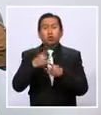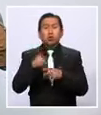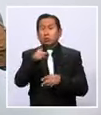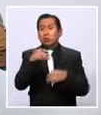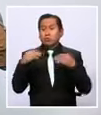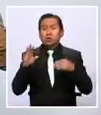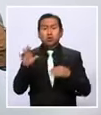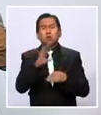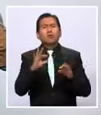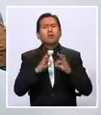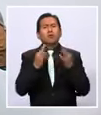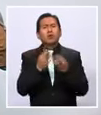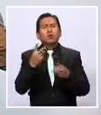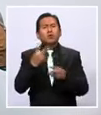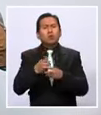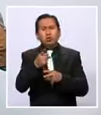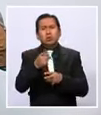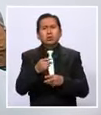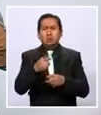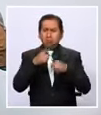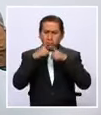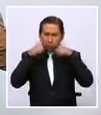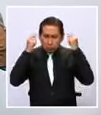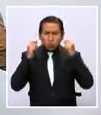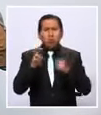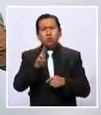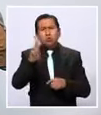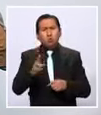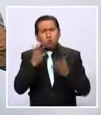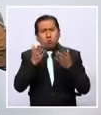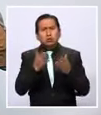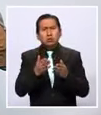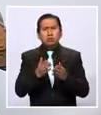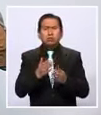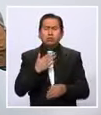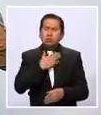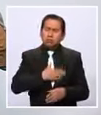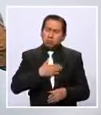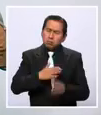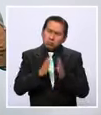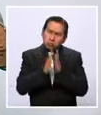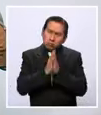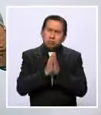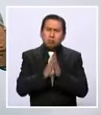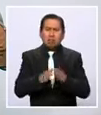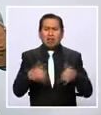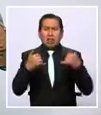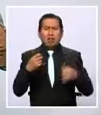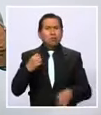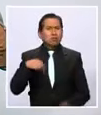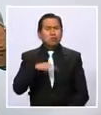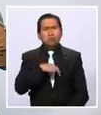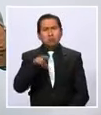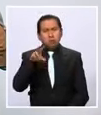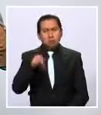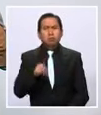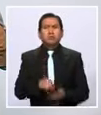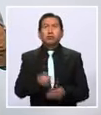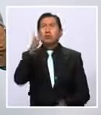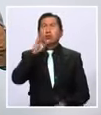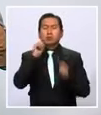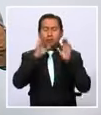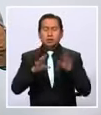cuiden a la familia usen su barbijo por favor no estamos jugando dios